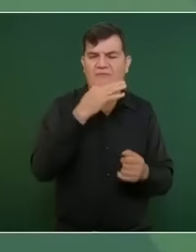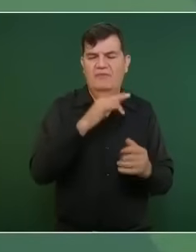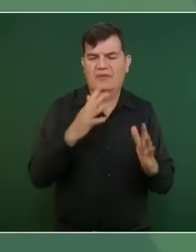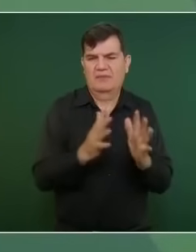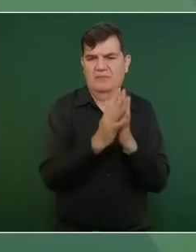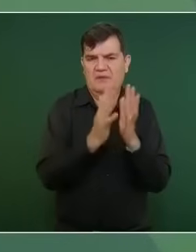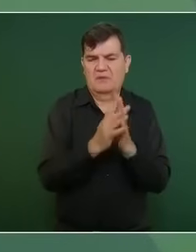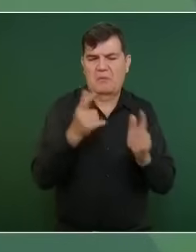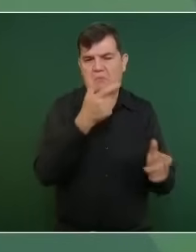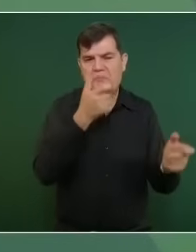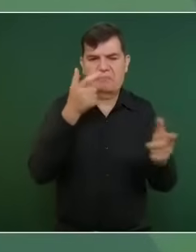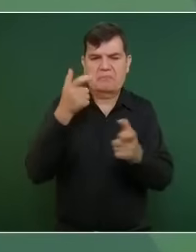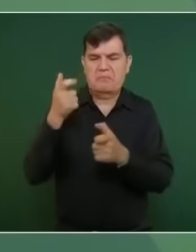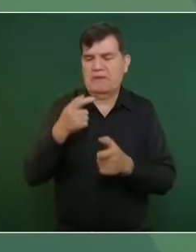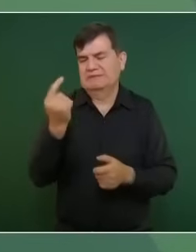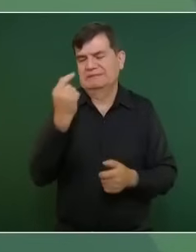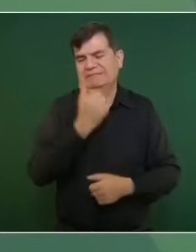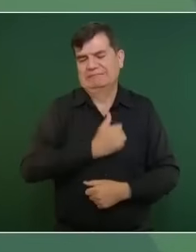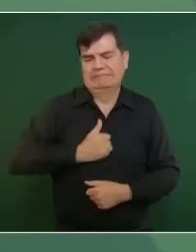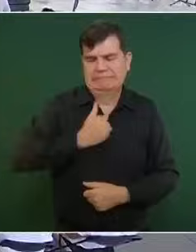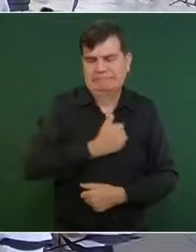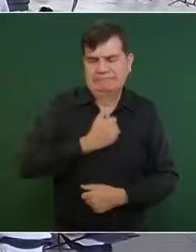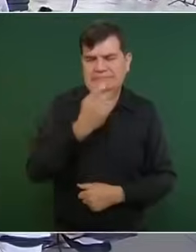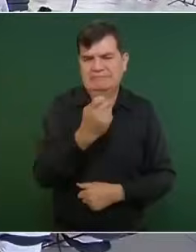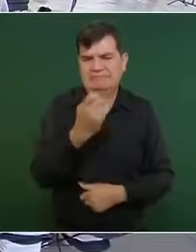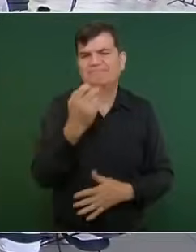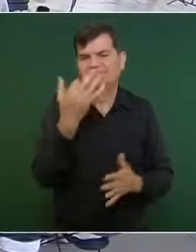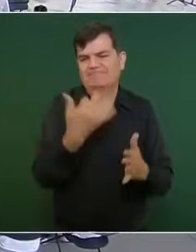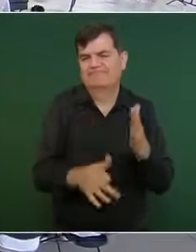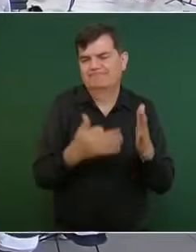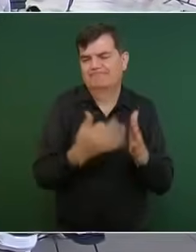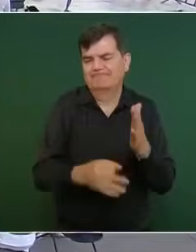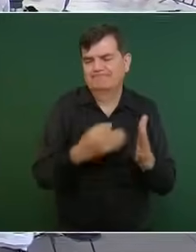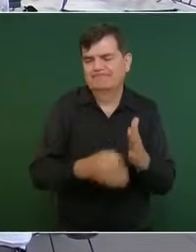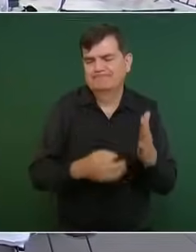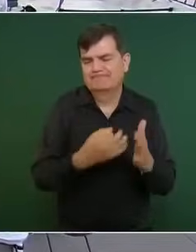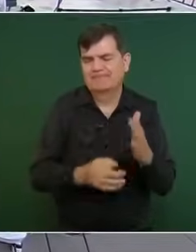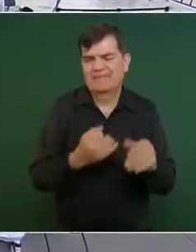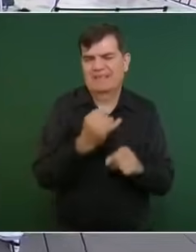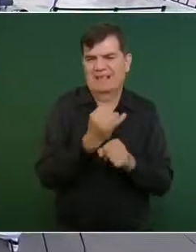lamentable todo eso que pasó. Entonces, hace falta más investigación.